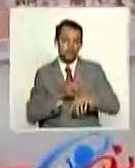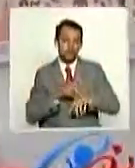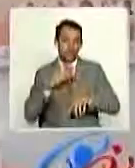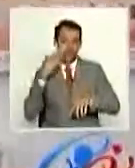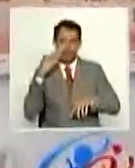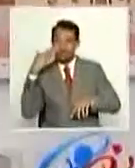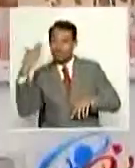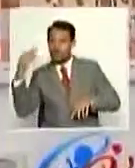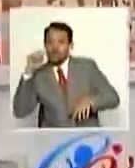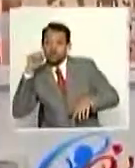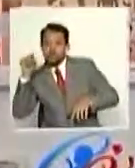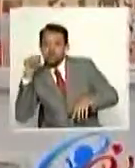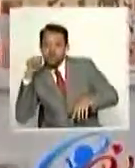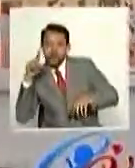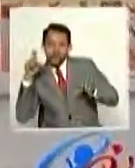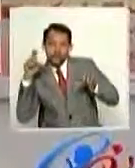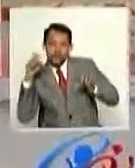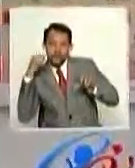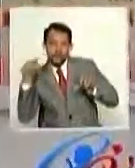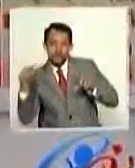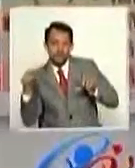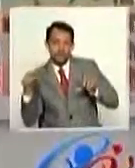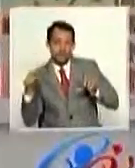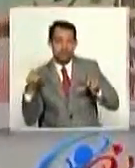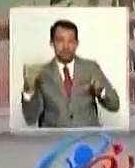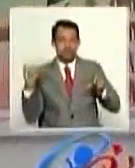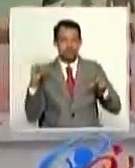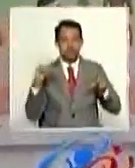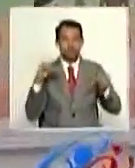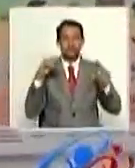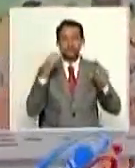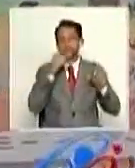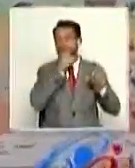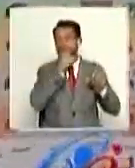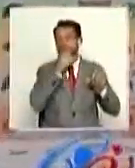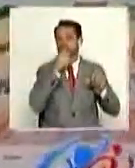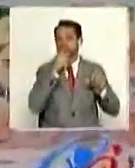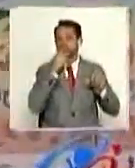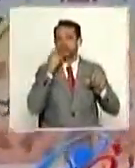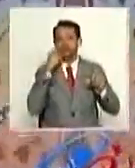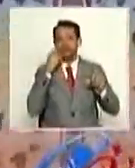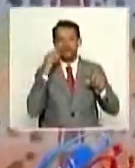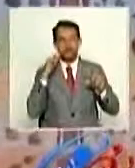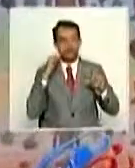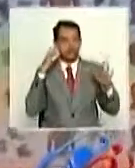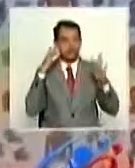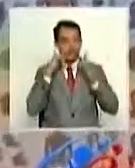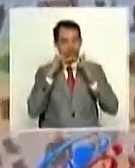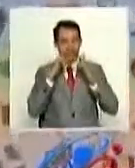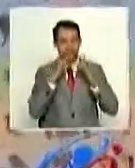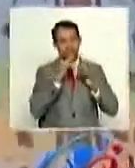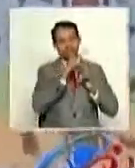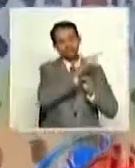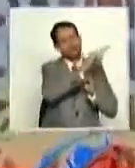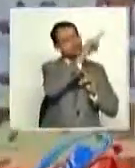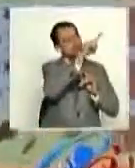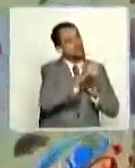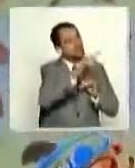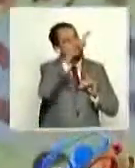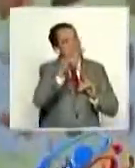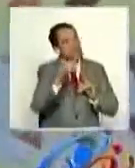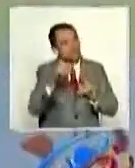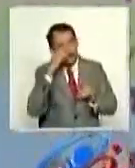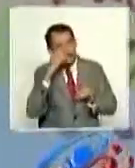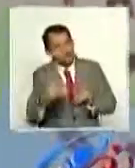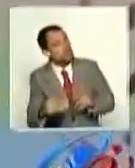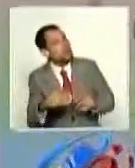porque esto que está haciendo ella en una radiografía es lo que está en el consultorio. Porque la gente dice, como el muchacho de